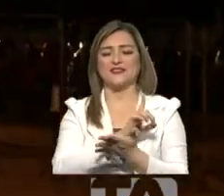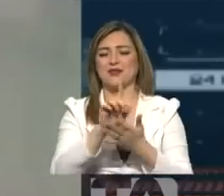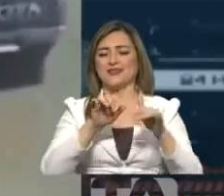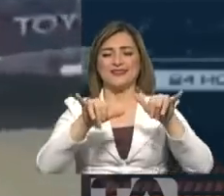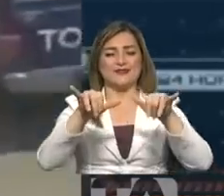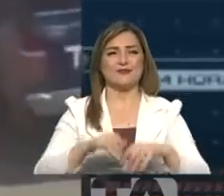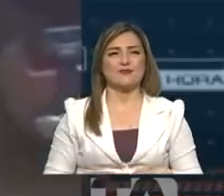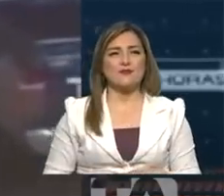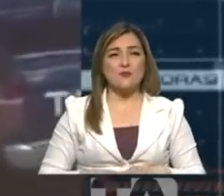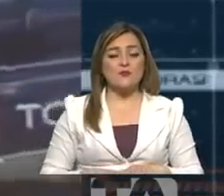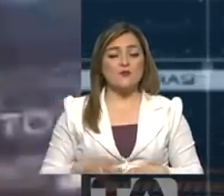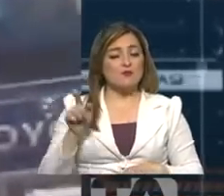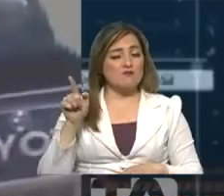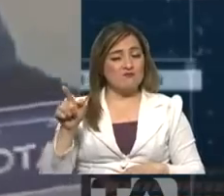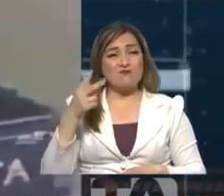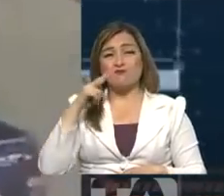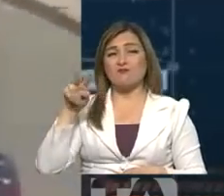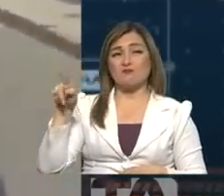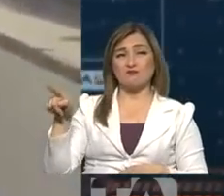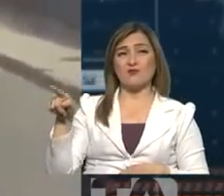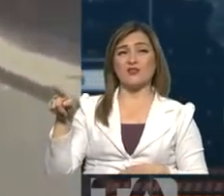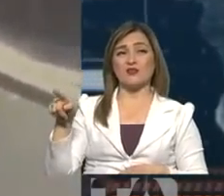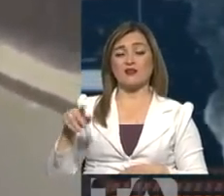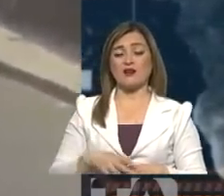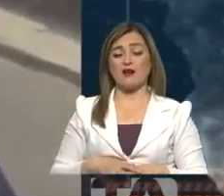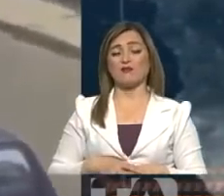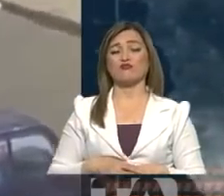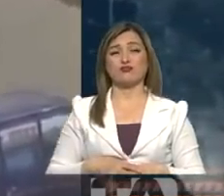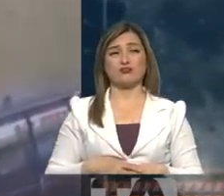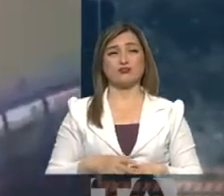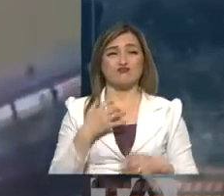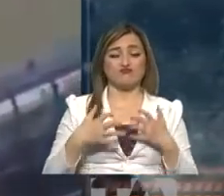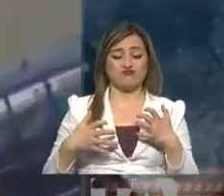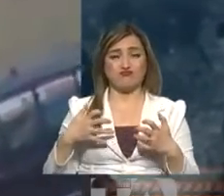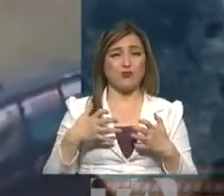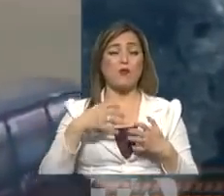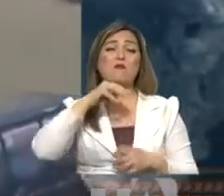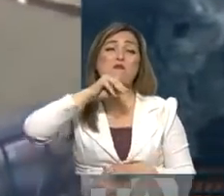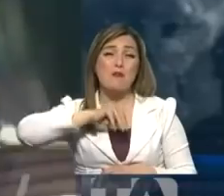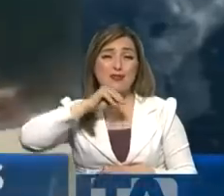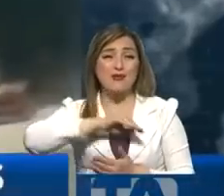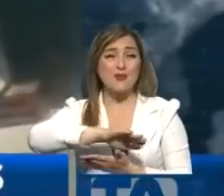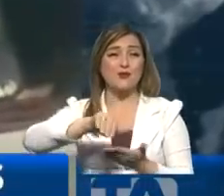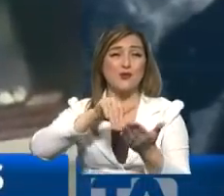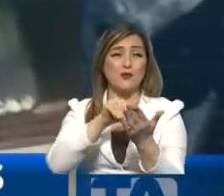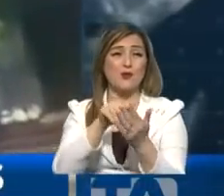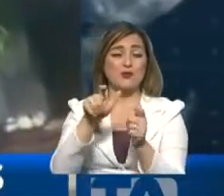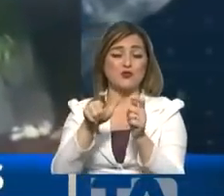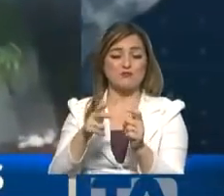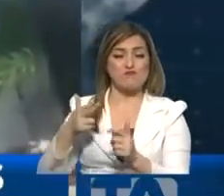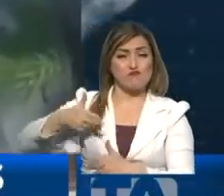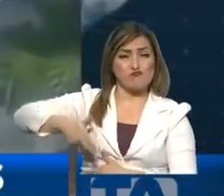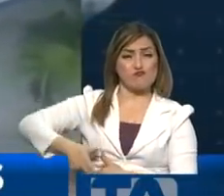semana. Lapso en el que también se han registrado hechos de sangre que han causado conmoción. En Manta, Manabí, por ejemplo, sicarios